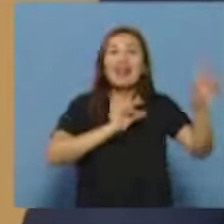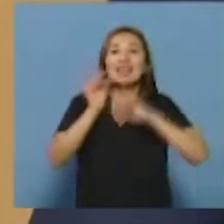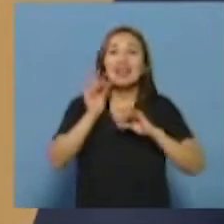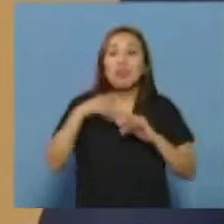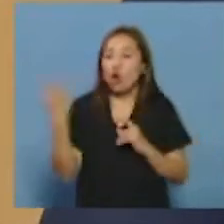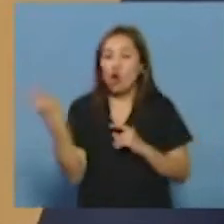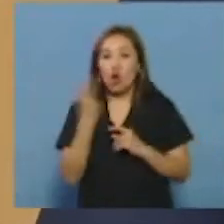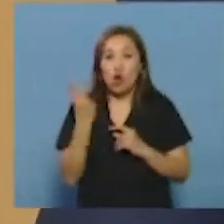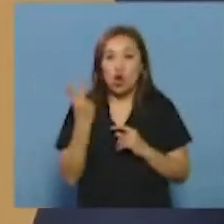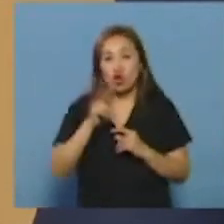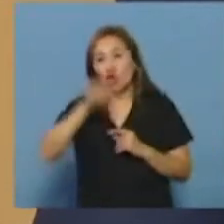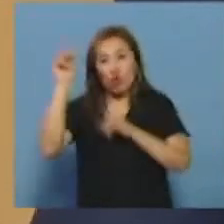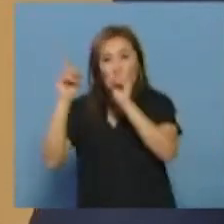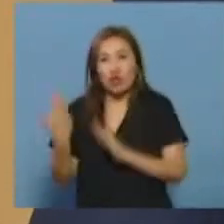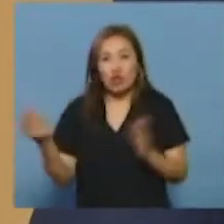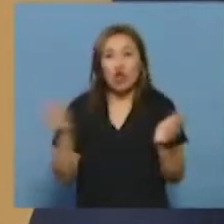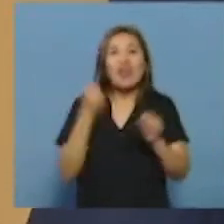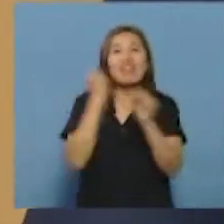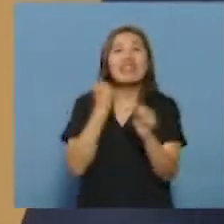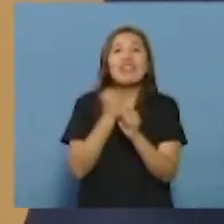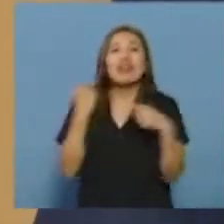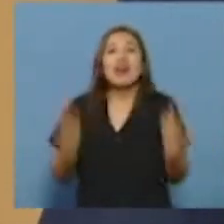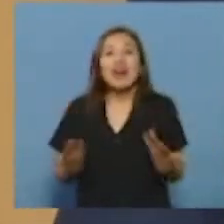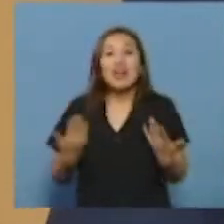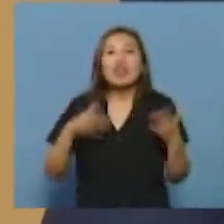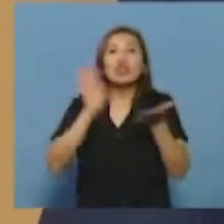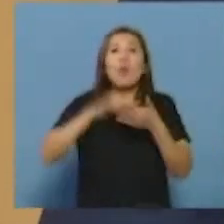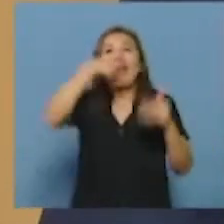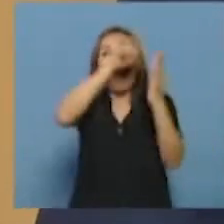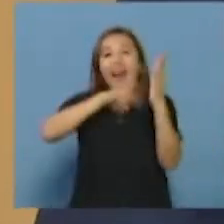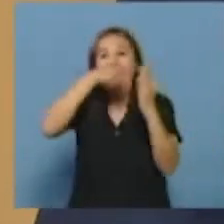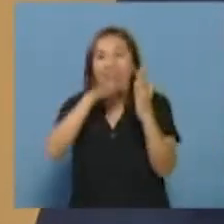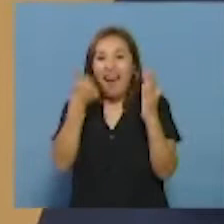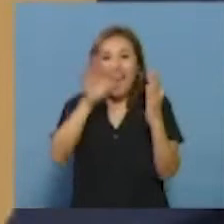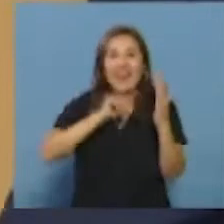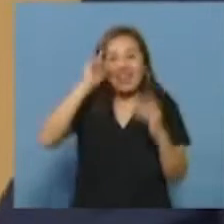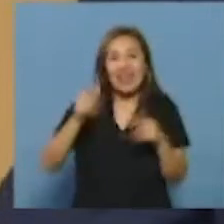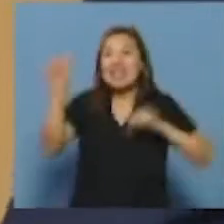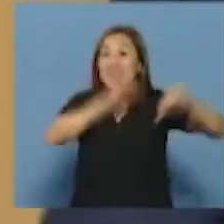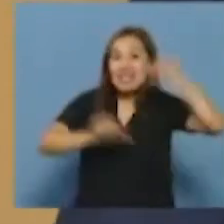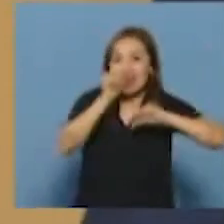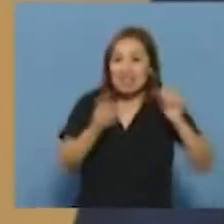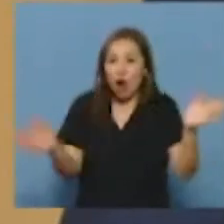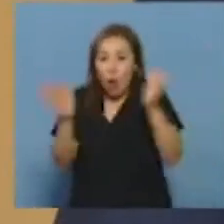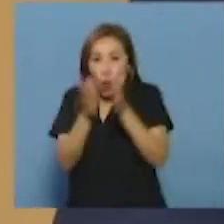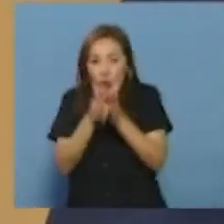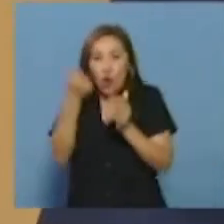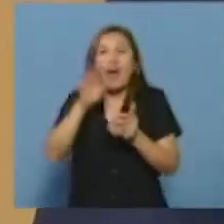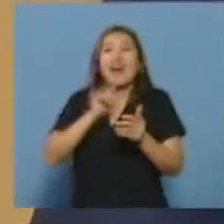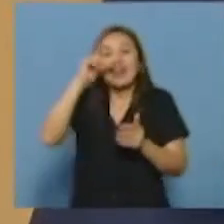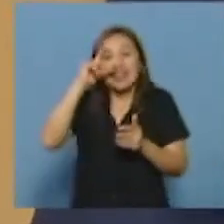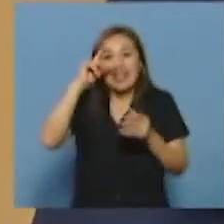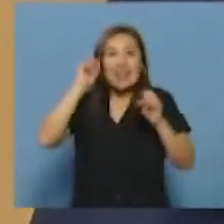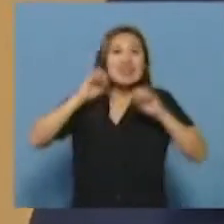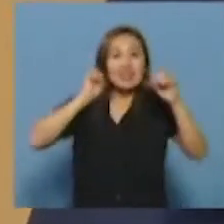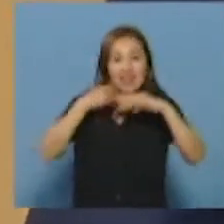Balanza Ruggeri, en el 2012, trabajarlo de la parte artística. Es mezclar lo que tiene que ver la ciencia con lo artístico y desarrollamos